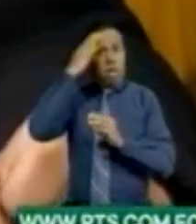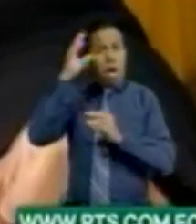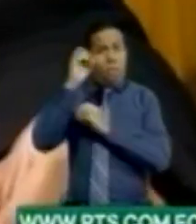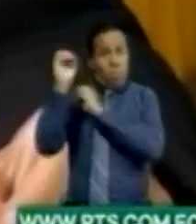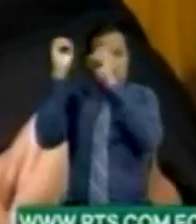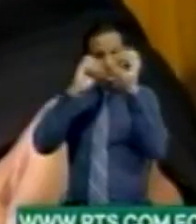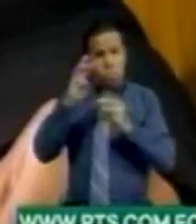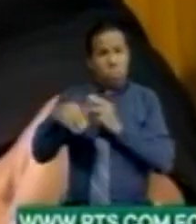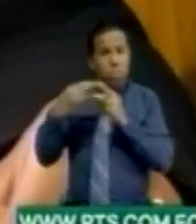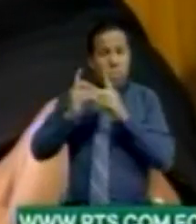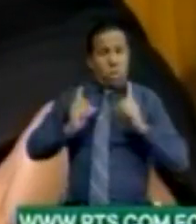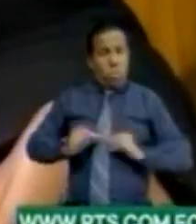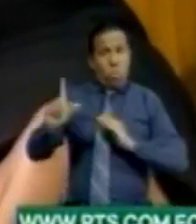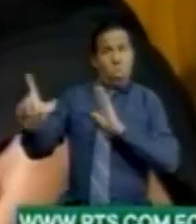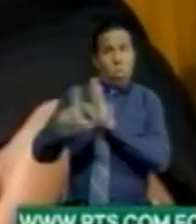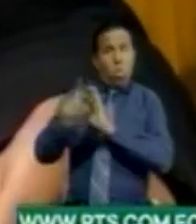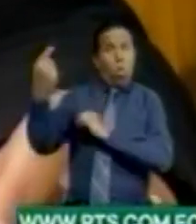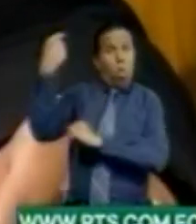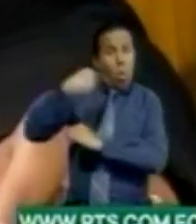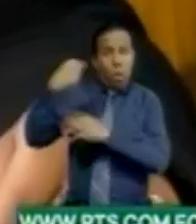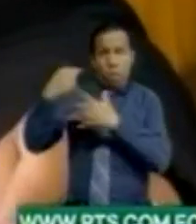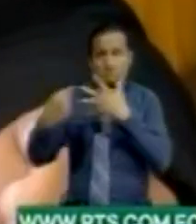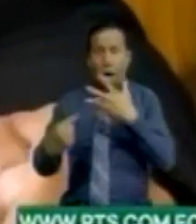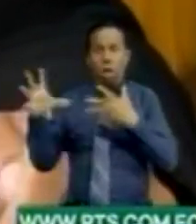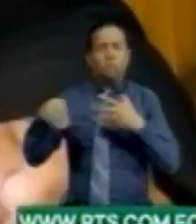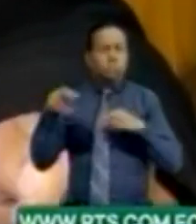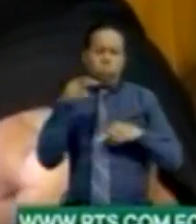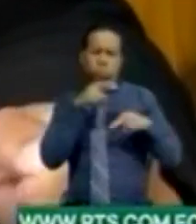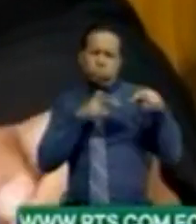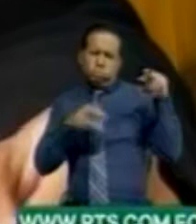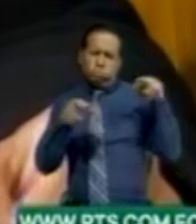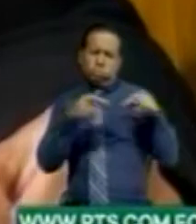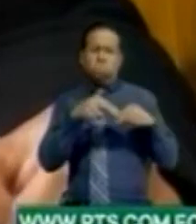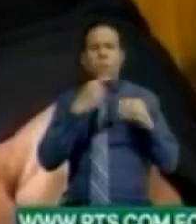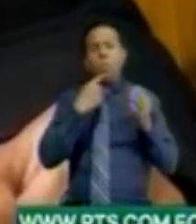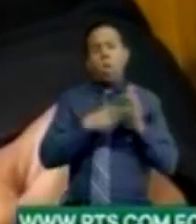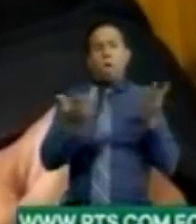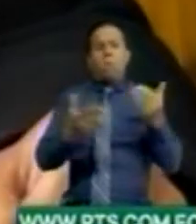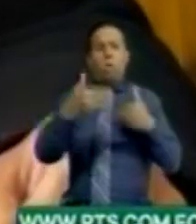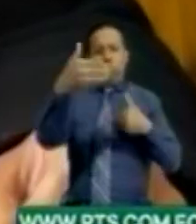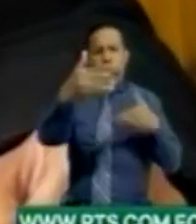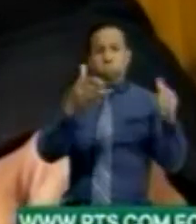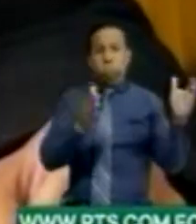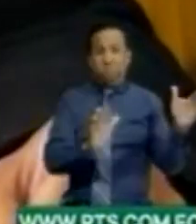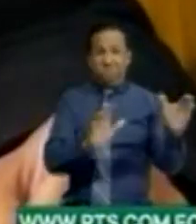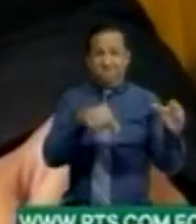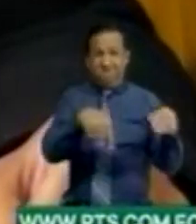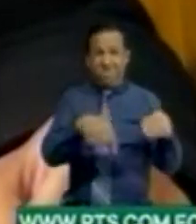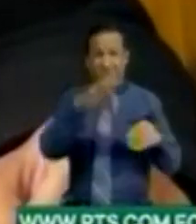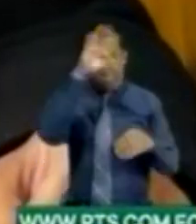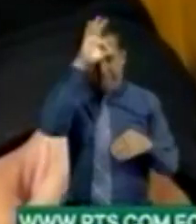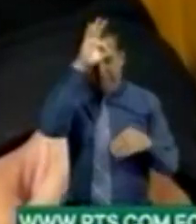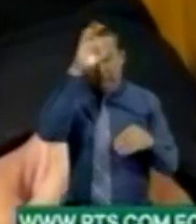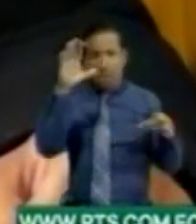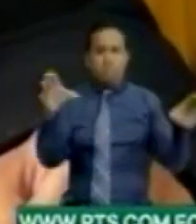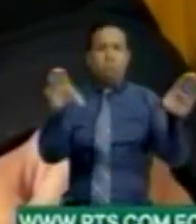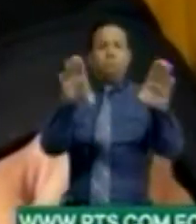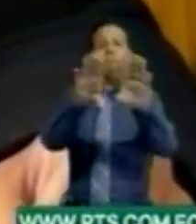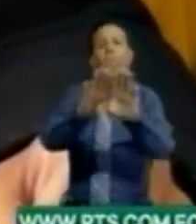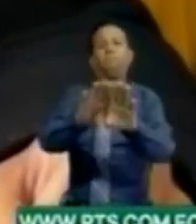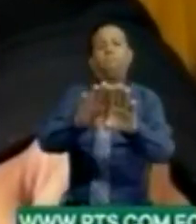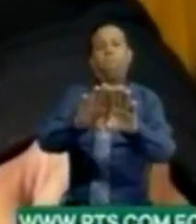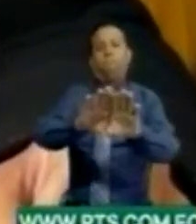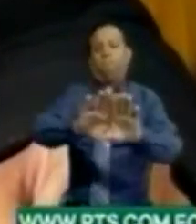Organización Mundial de la Salud, se cerró lo que es el centro de salud de Mariano Estrella para poder realizar la